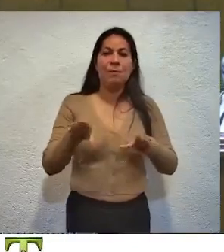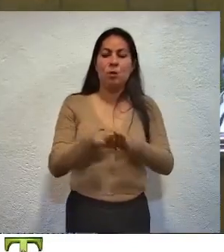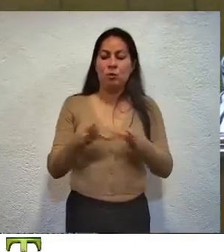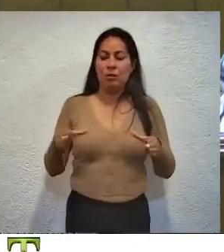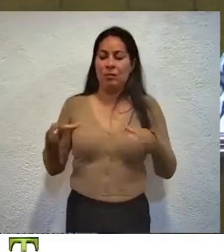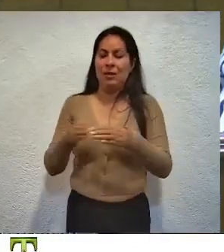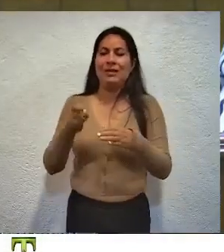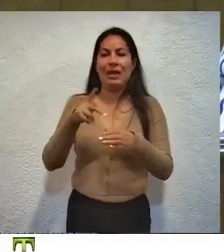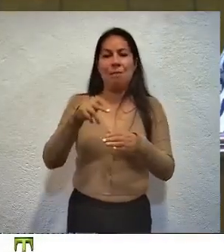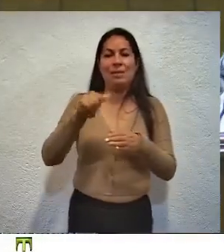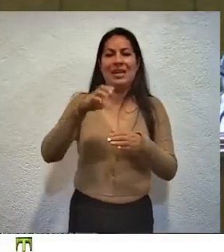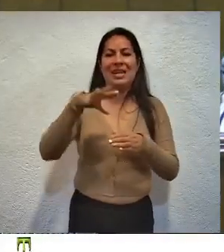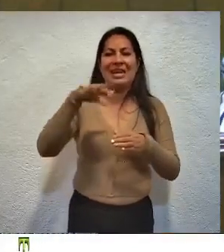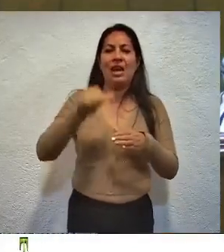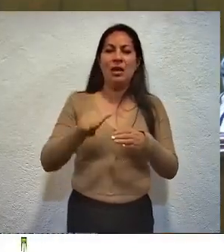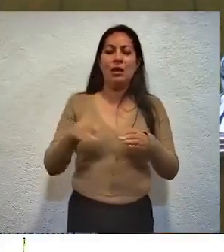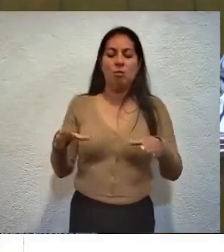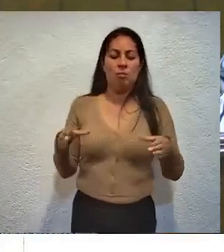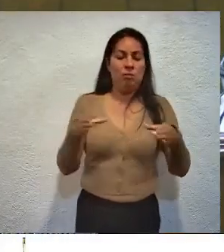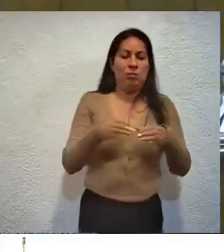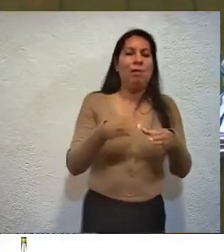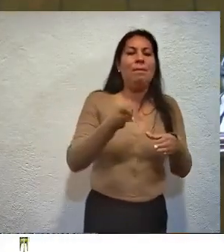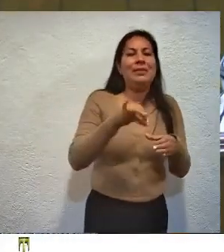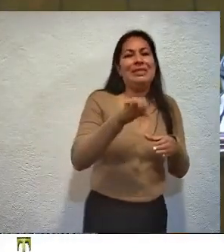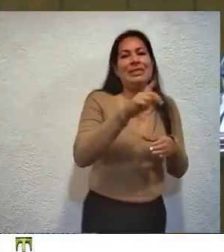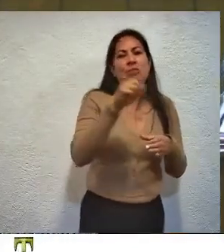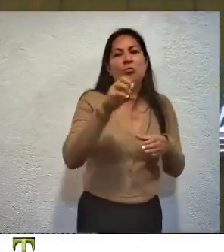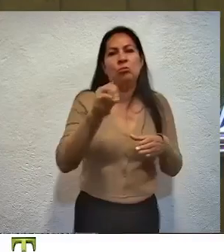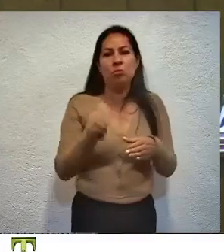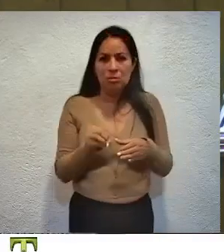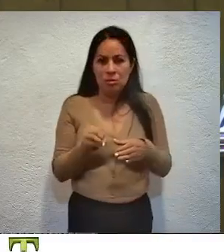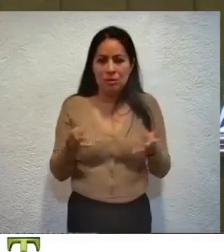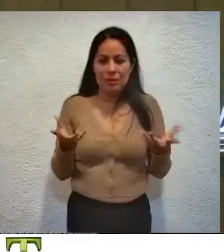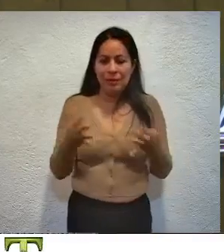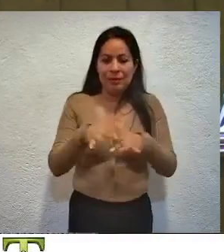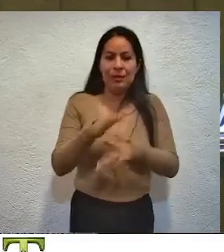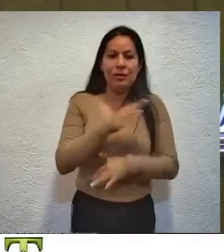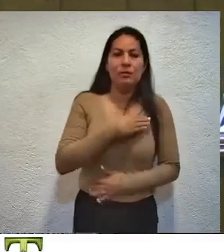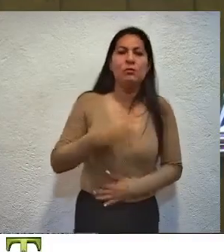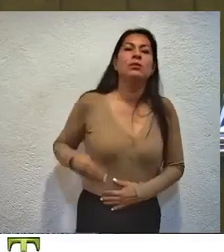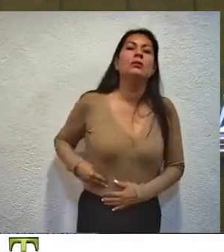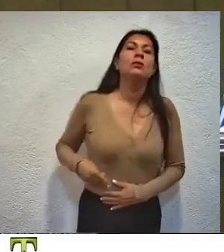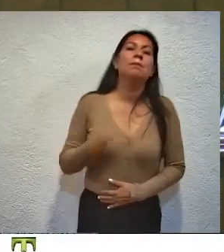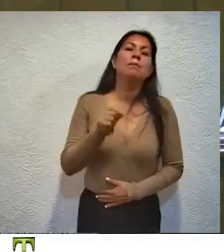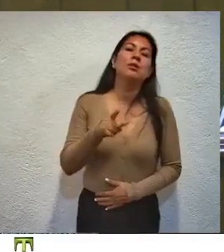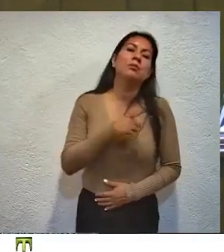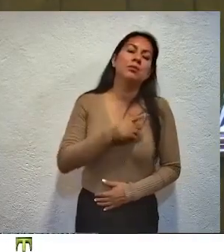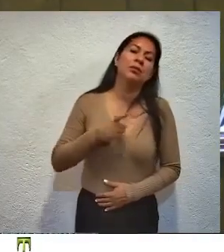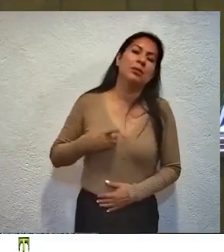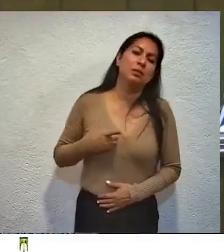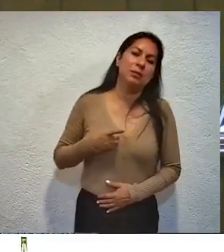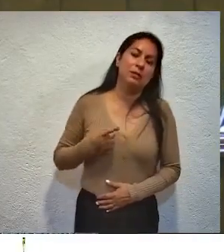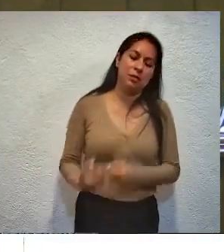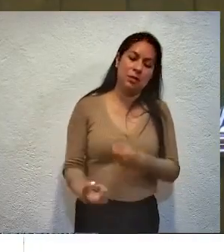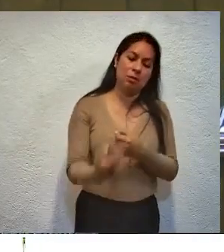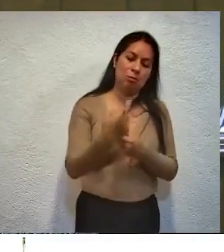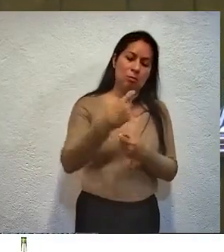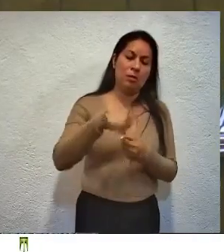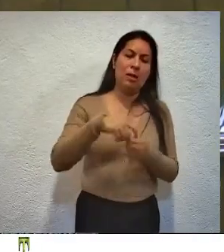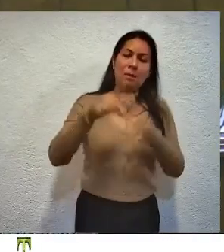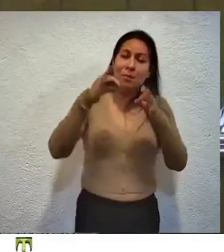comunidad tlapaneca y como la comunidad de mestizos que integran este municipio, así también debe ser